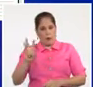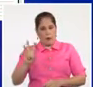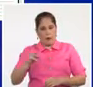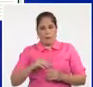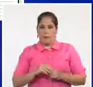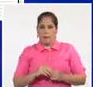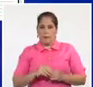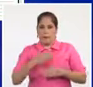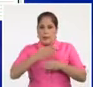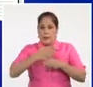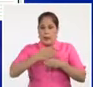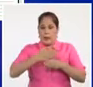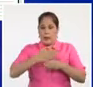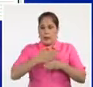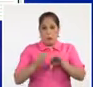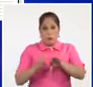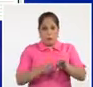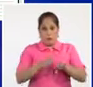328, Santi Espíritu